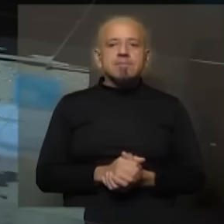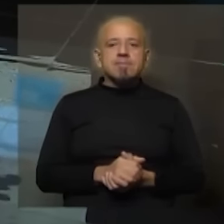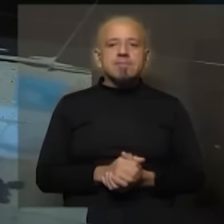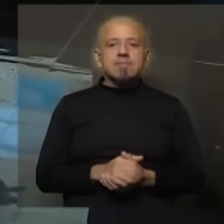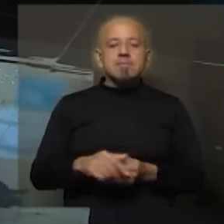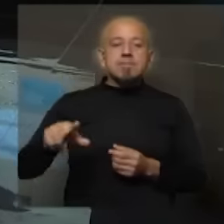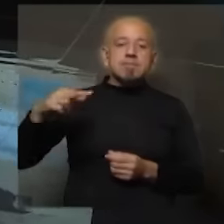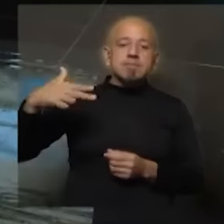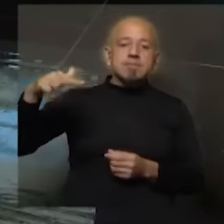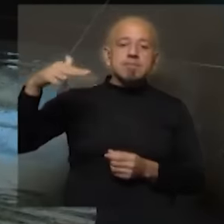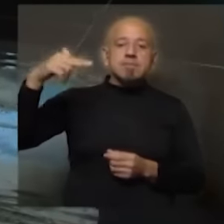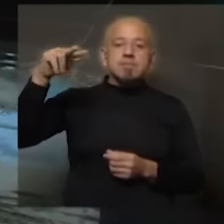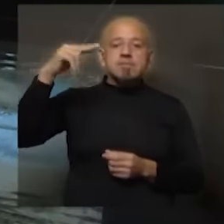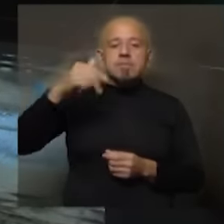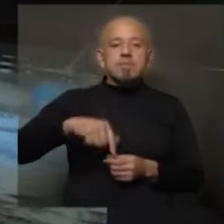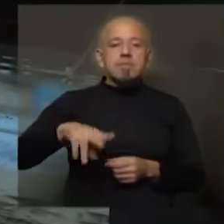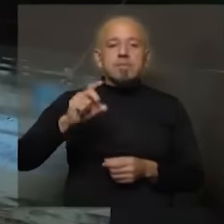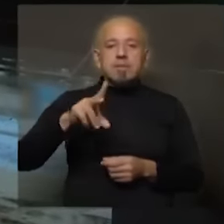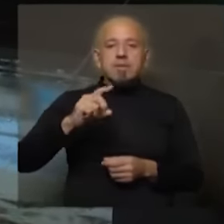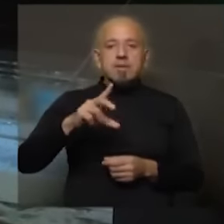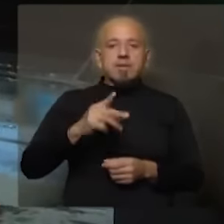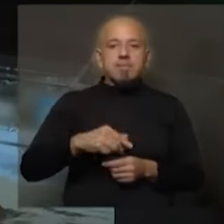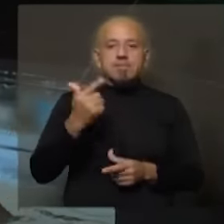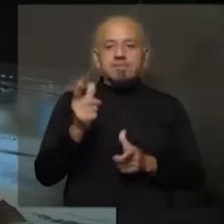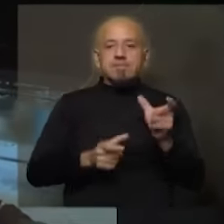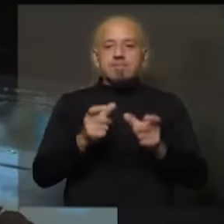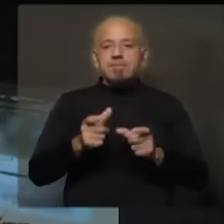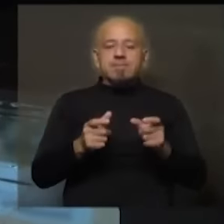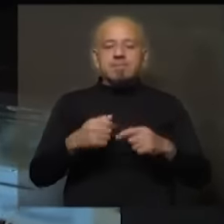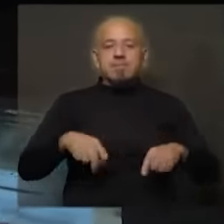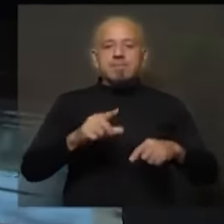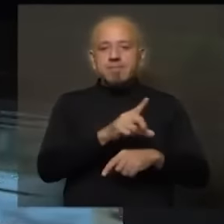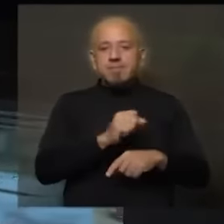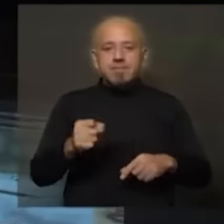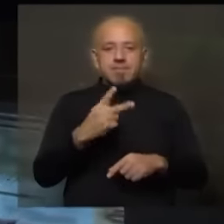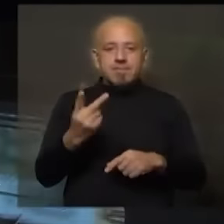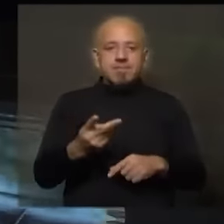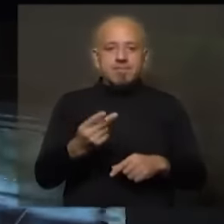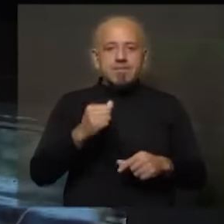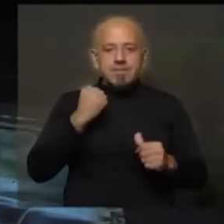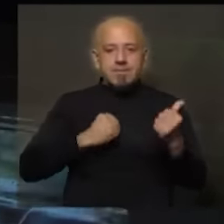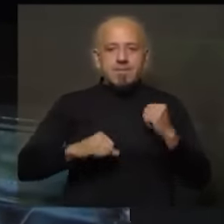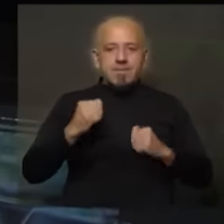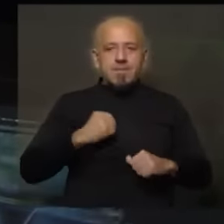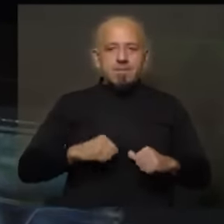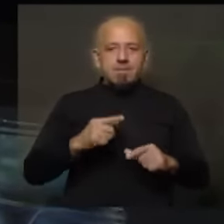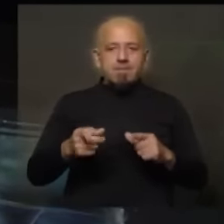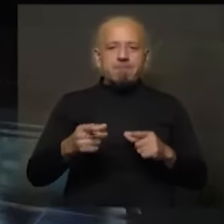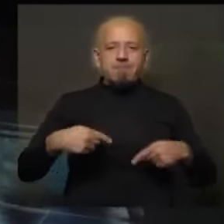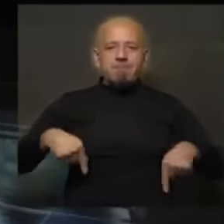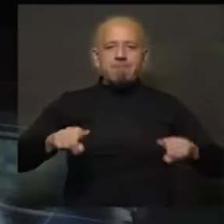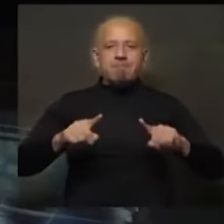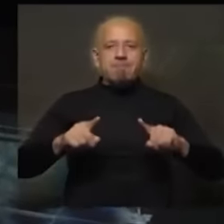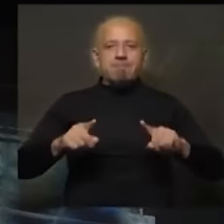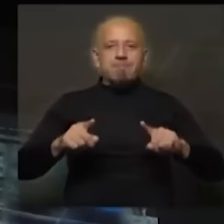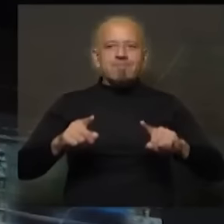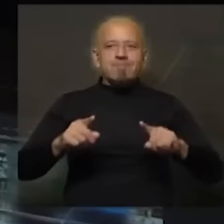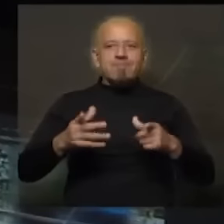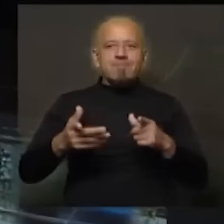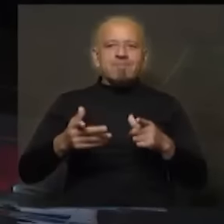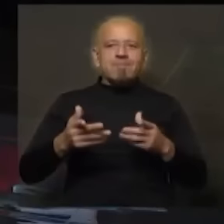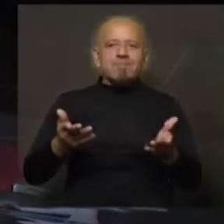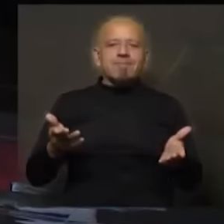helicóptero israelí mató a 12 personas y dejó a 102 heridas en la Plaza Kuwait del norte de Gaza. Se suma a otro episodio